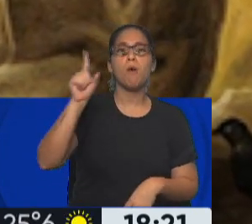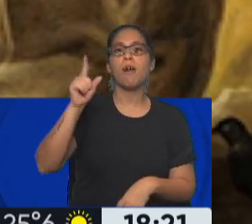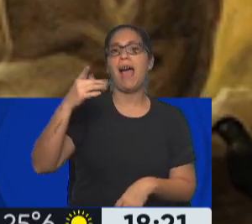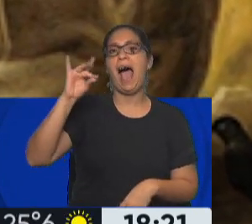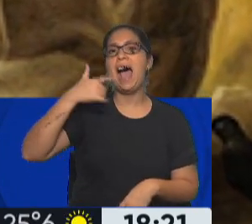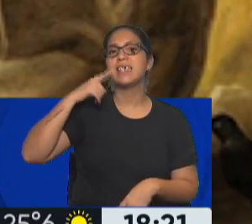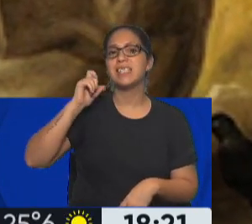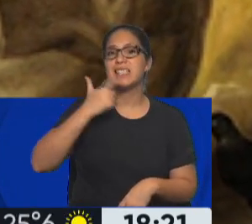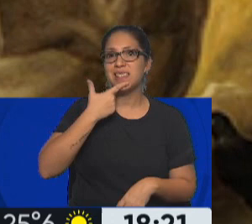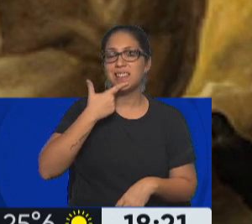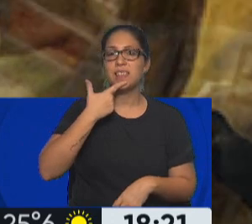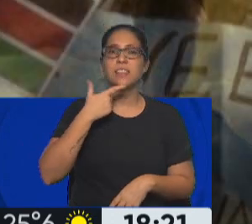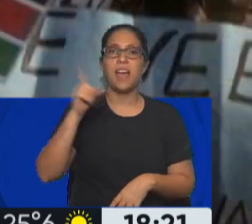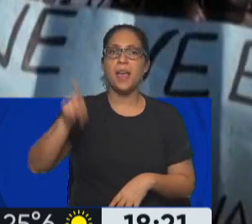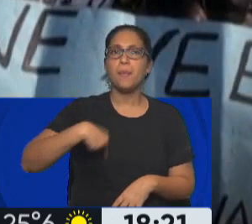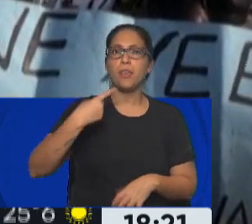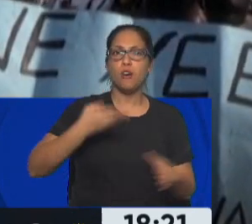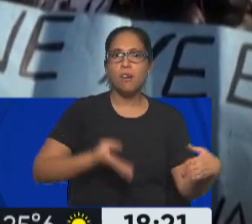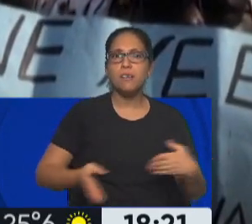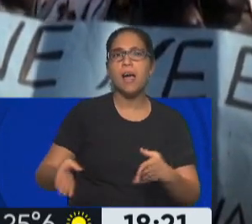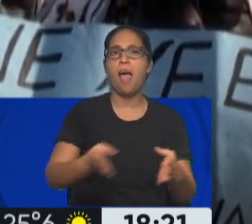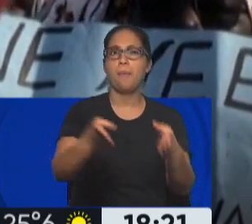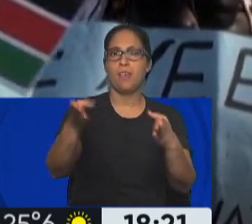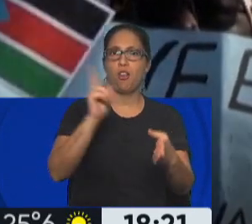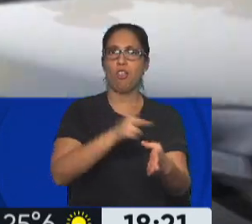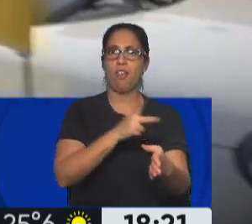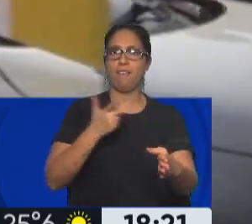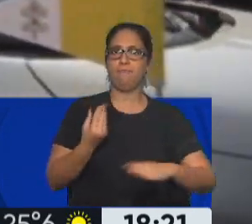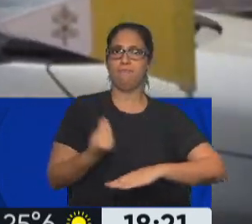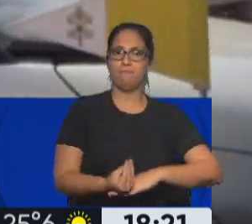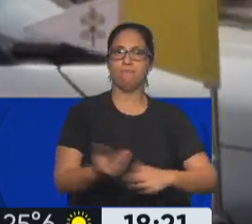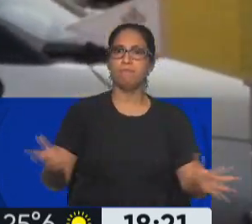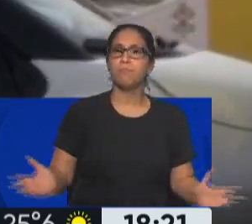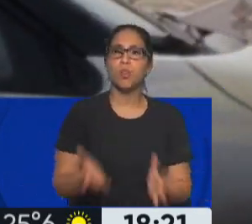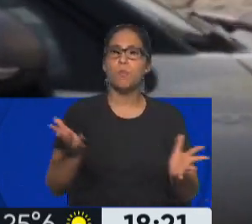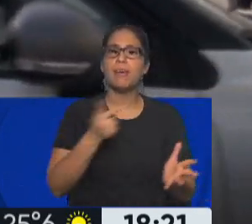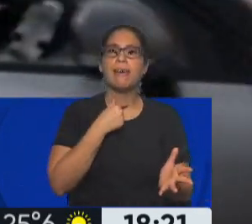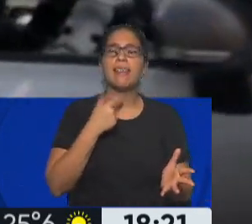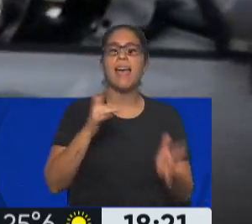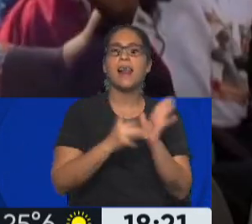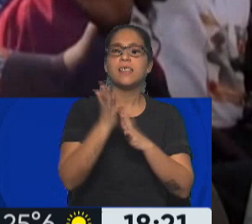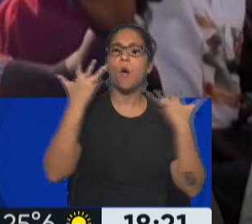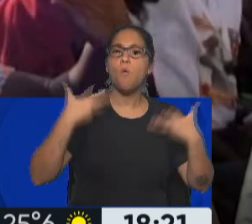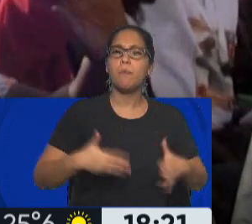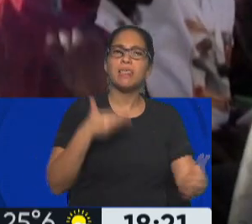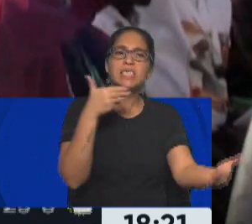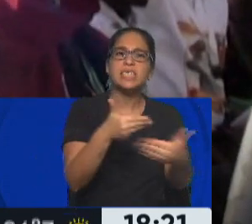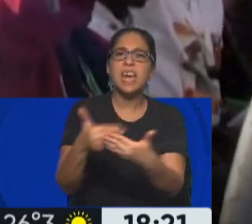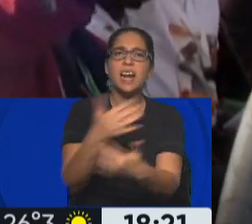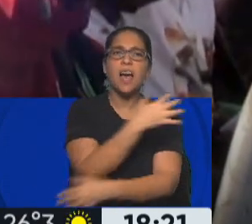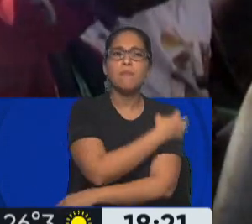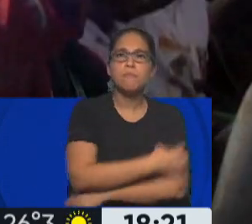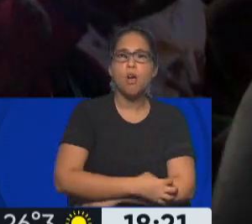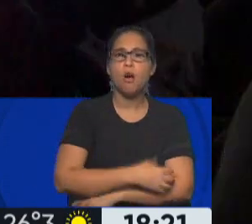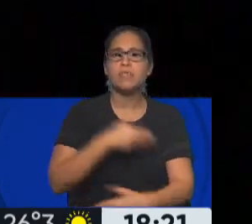Asís y con ello delineó el rumbo de su pontificado. Promovió una iglesia más humilde, cercana a los pobres y a los